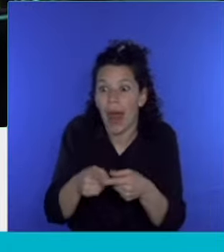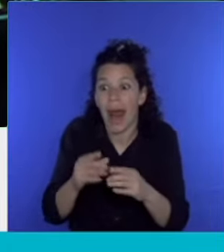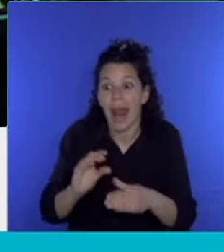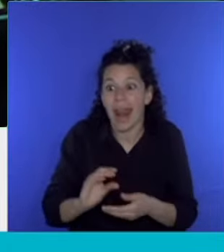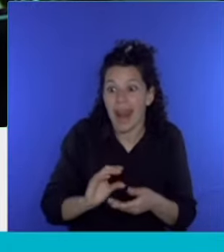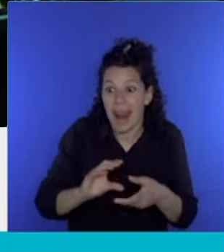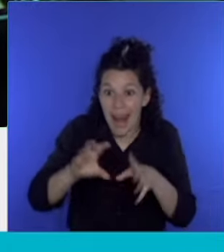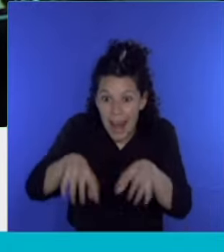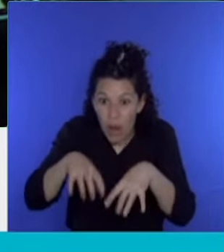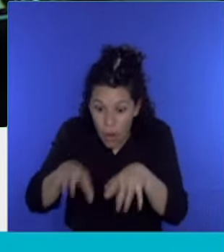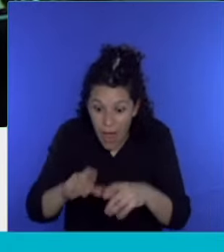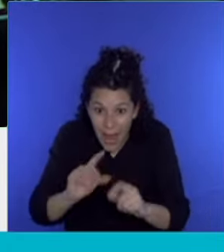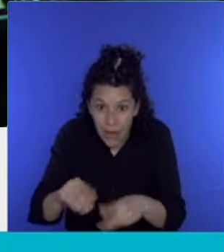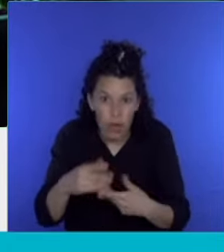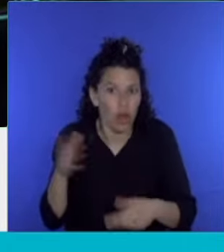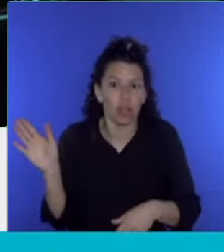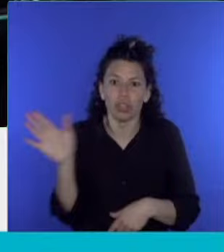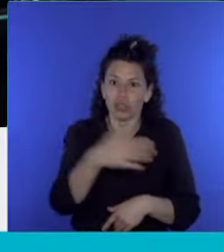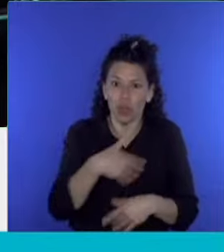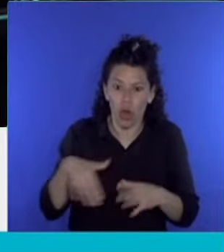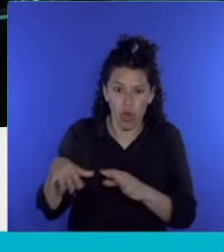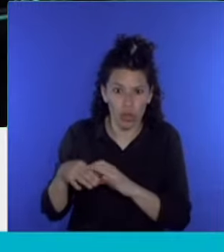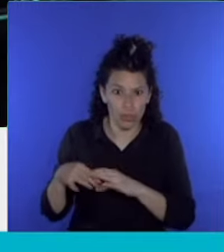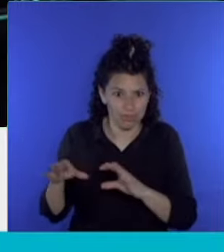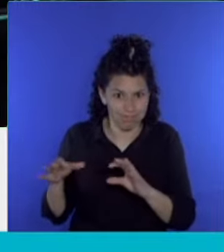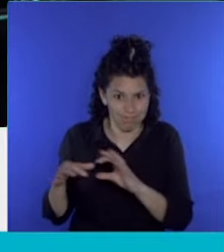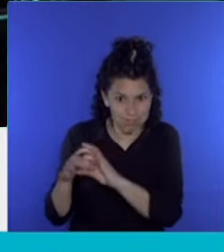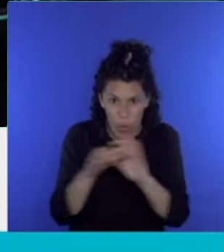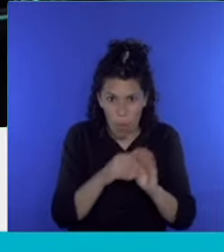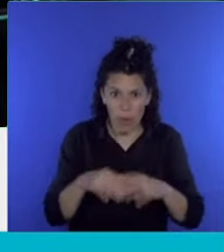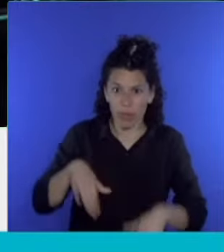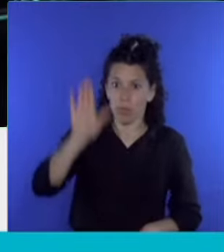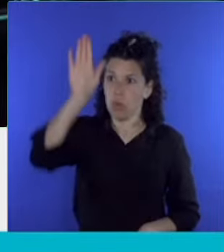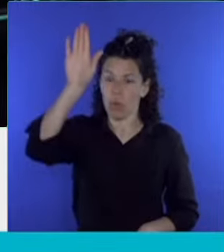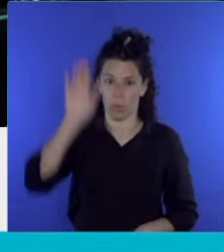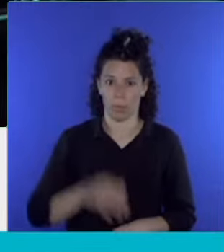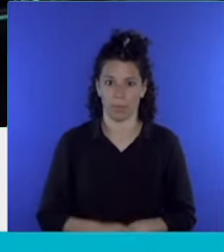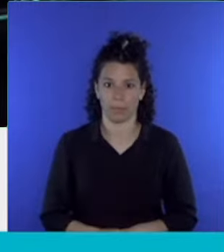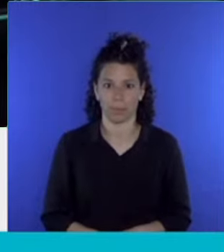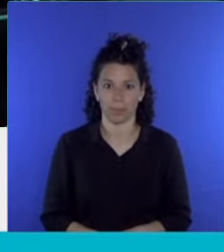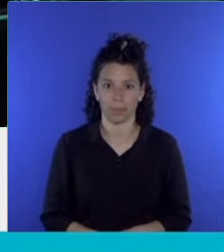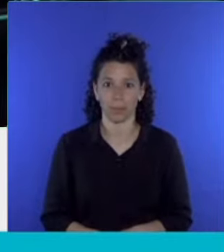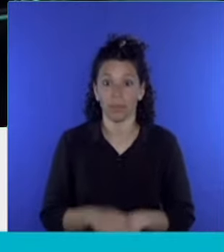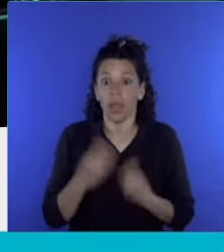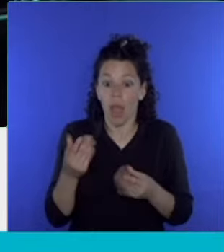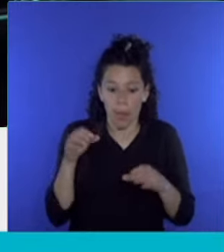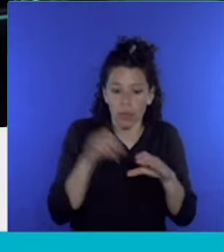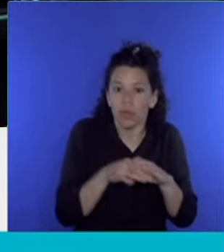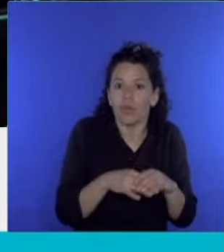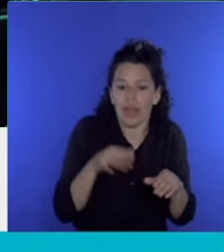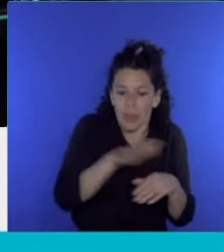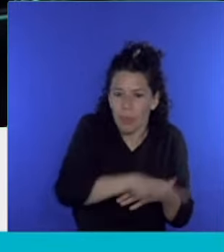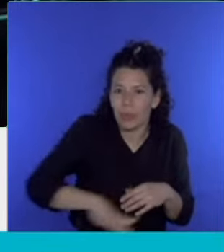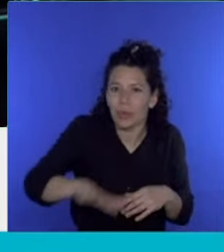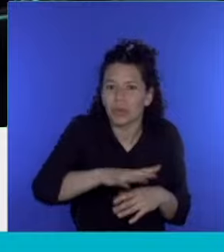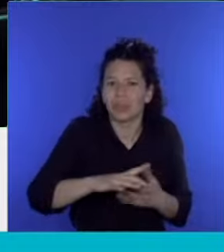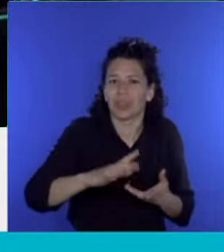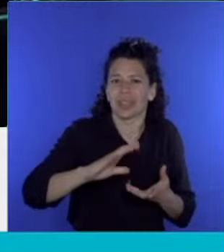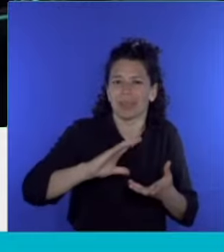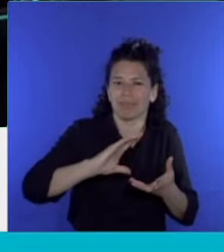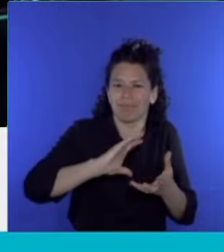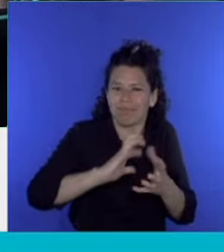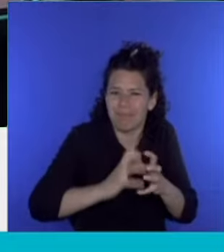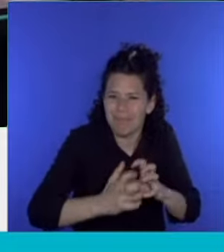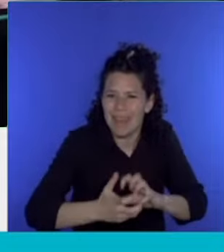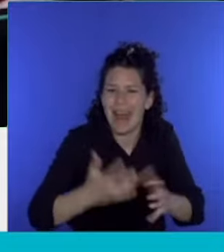estoy convencida de eso pero es un fondo de financiamiento para un sector que la viene pasando muy mal y que